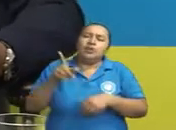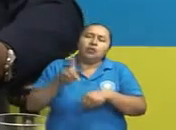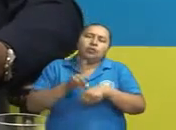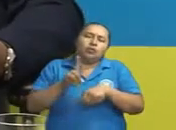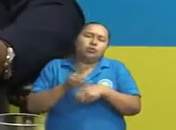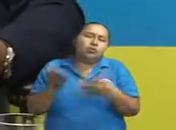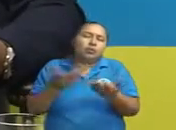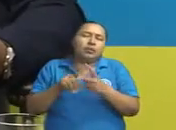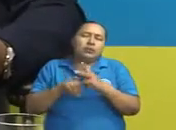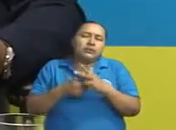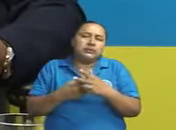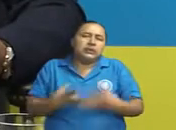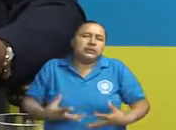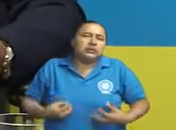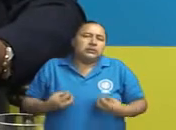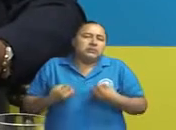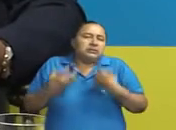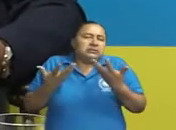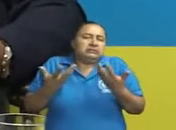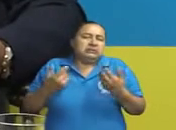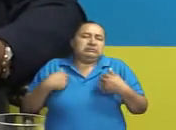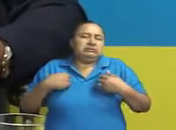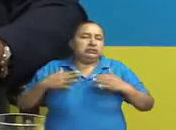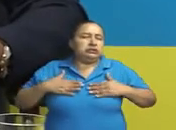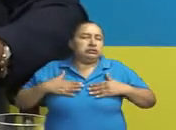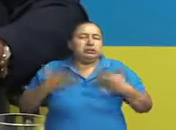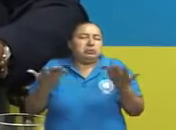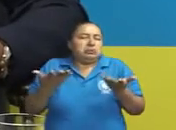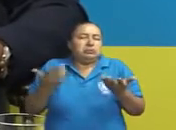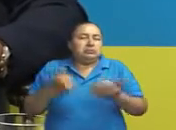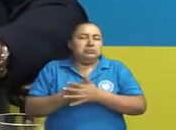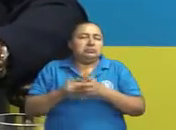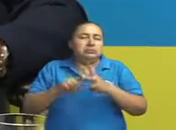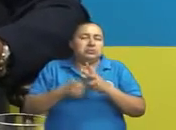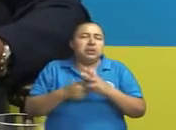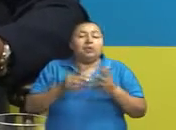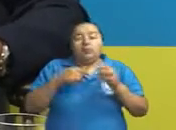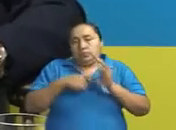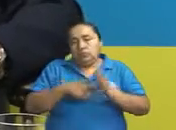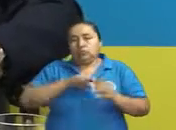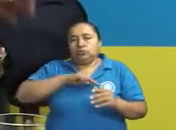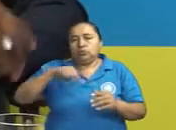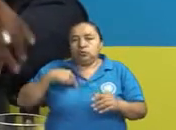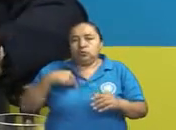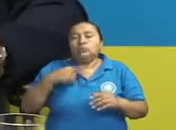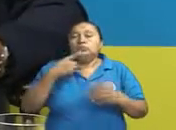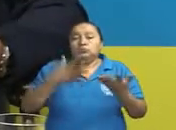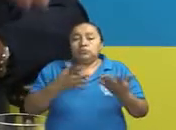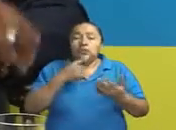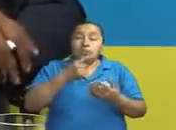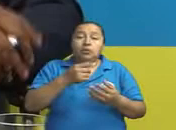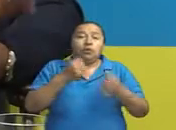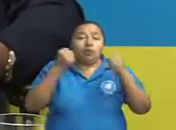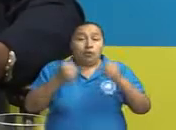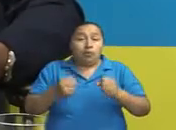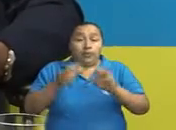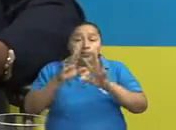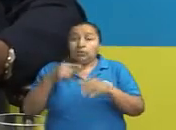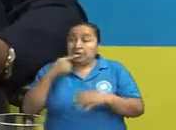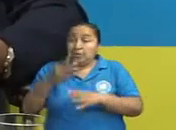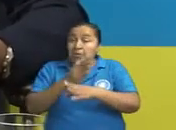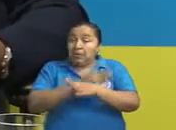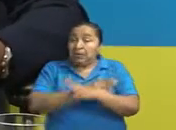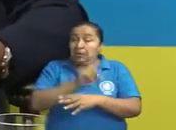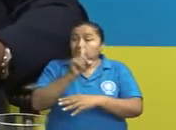de mama? O sea, para que nosotros, o mejor dicho, las mujeres, no, estamos diciendo nosotros porque también usted dijo que afecta